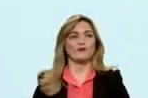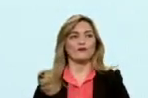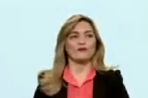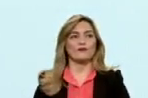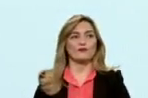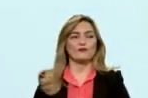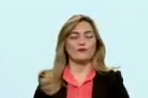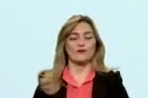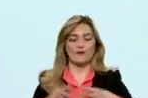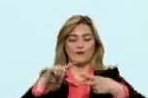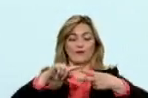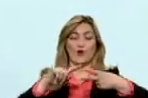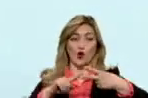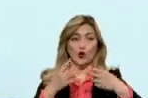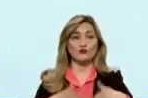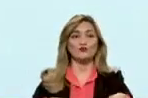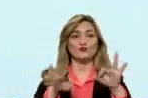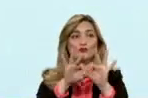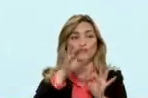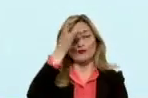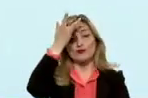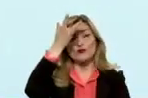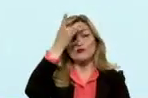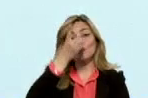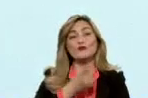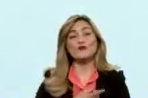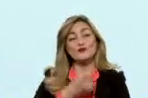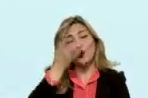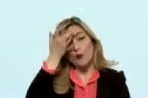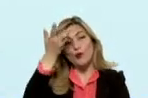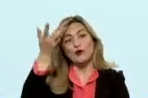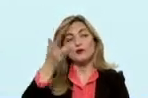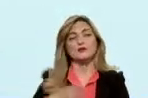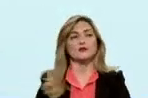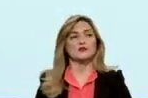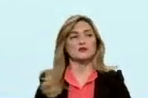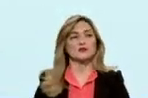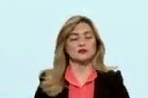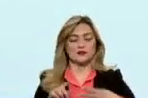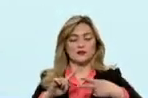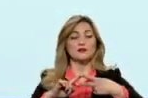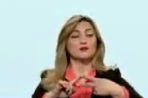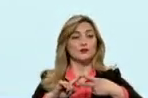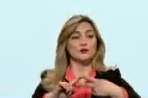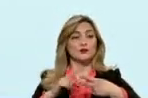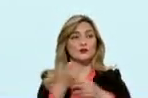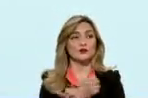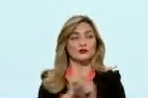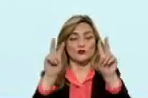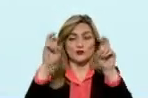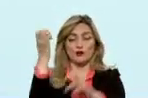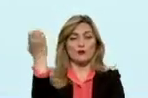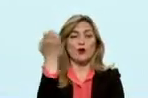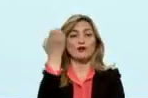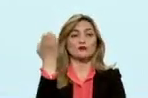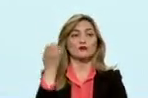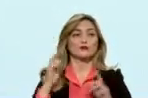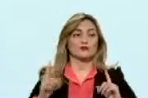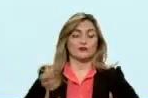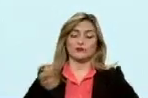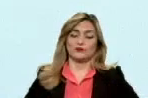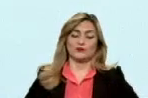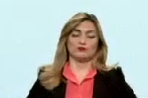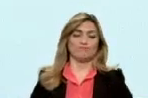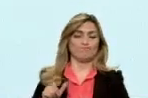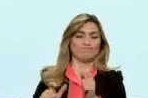dos consideraciones importantes. ¿Por qué se toma esta medida? Principalmente por salvaguardar el tema de la emergencia sanitaria que el país